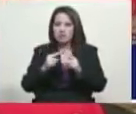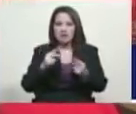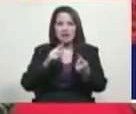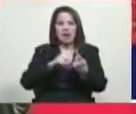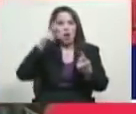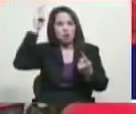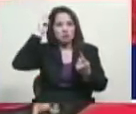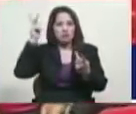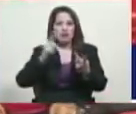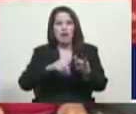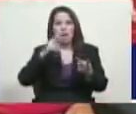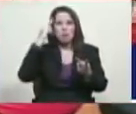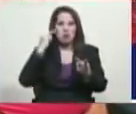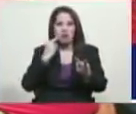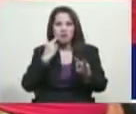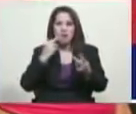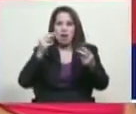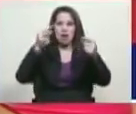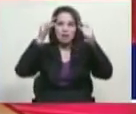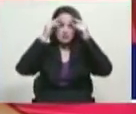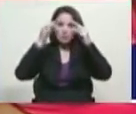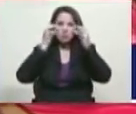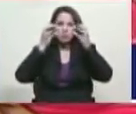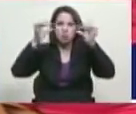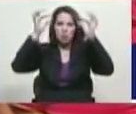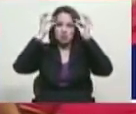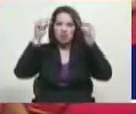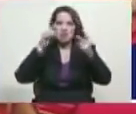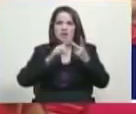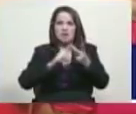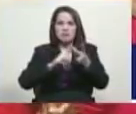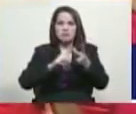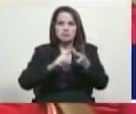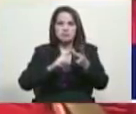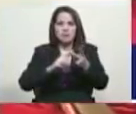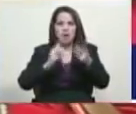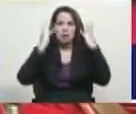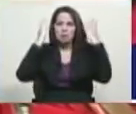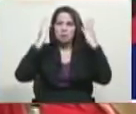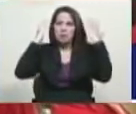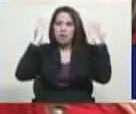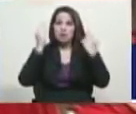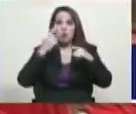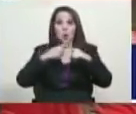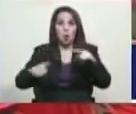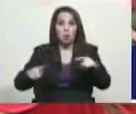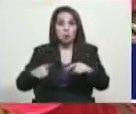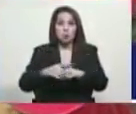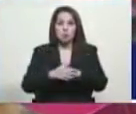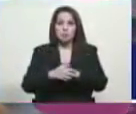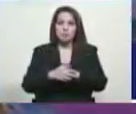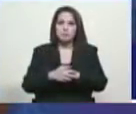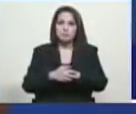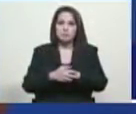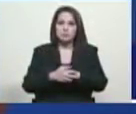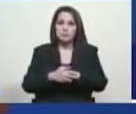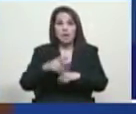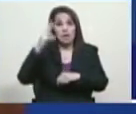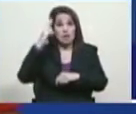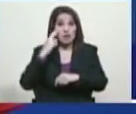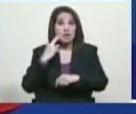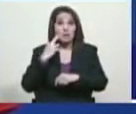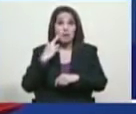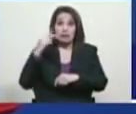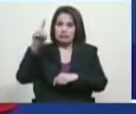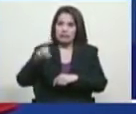Bolívar, Simón Rodríguez, Andrés Bello y, por supuesto, al general José Félix Rivas, que con